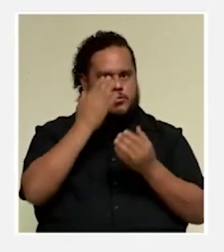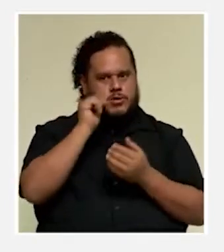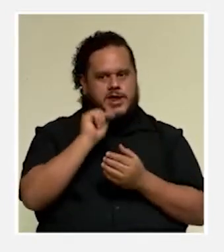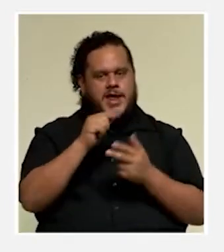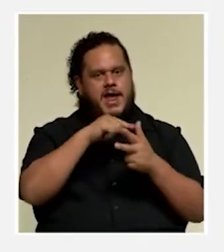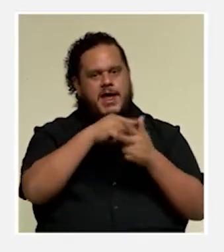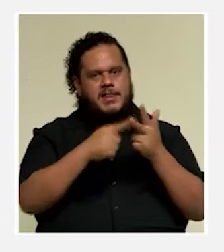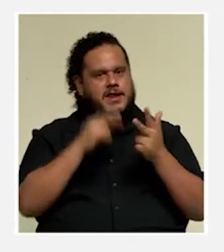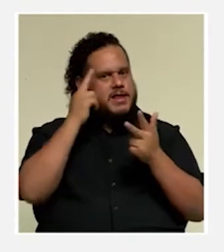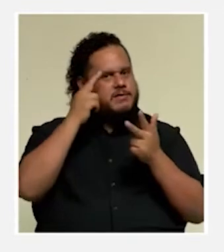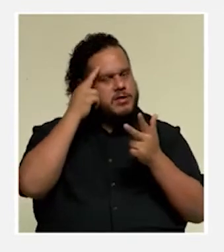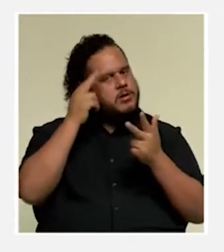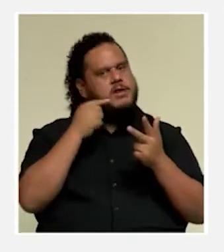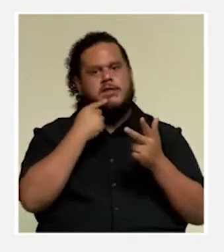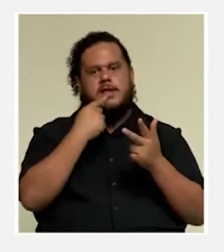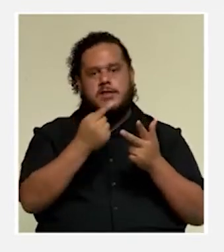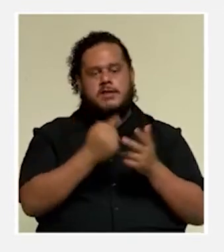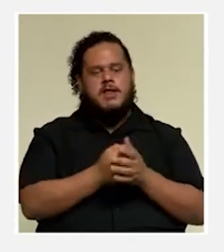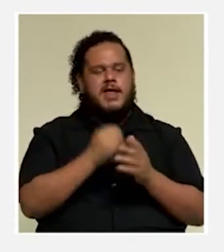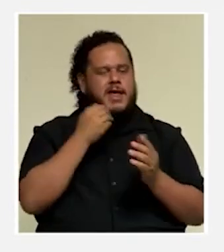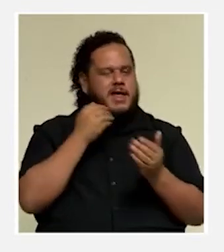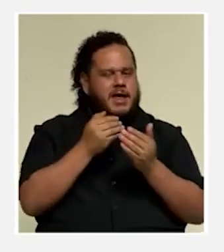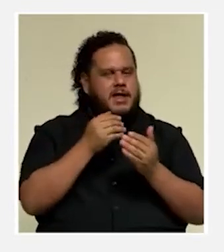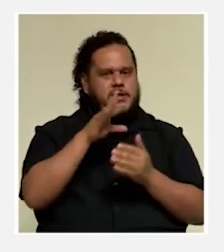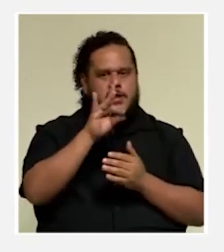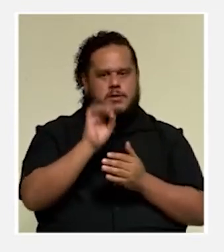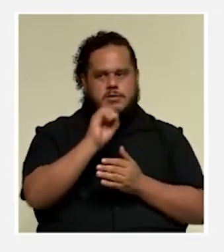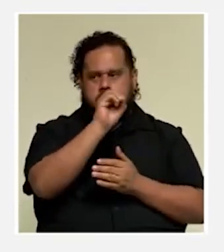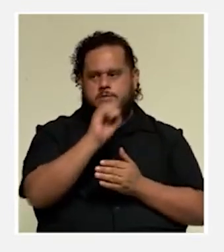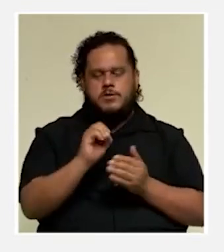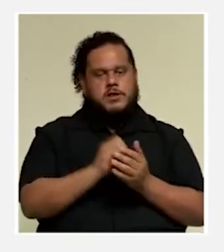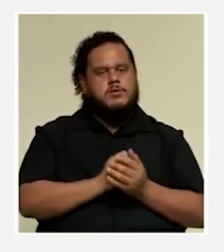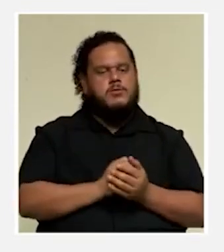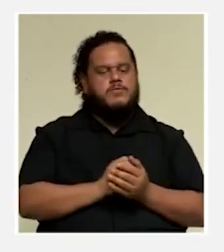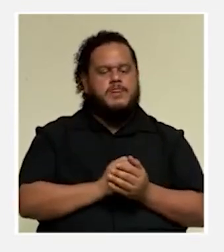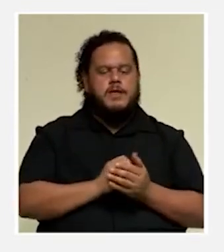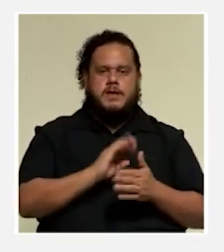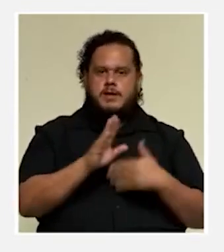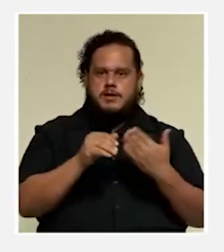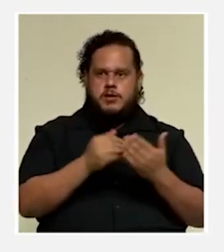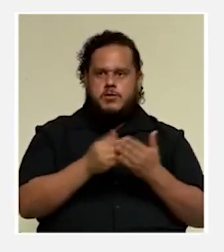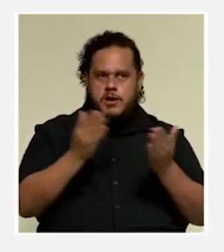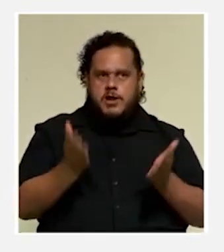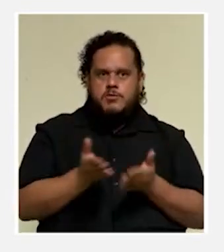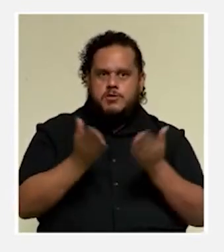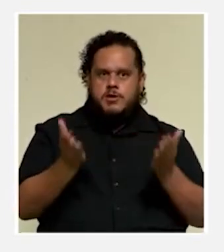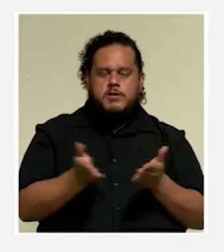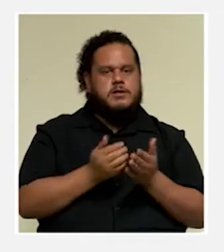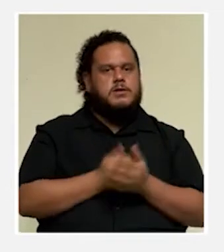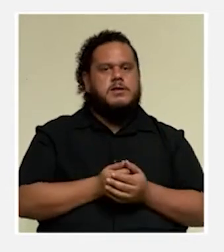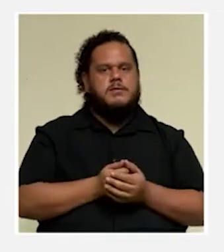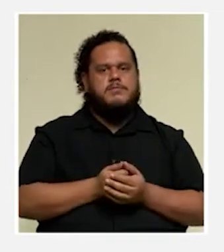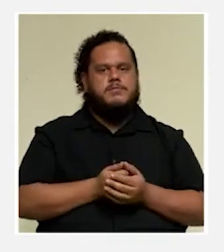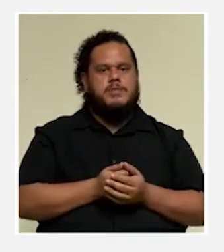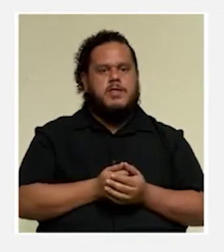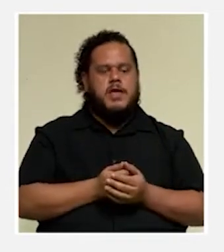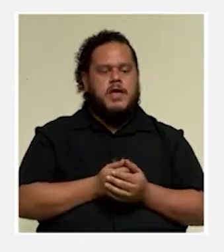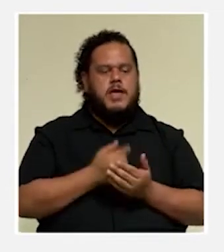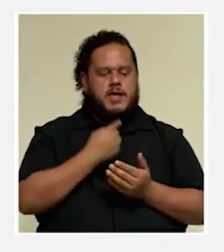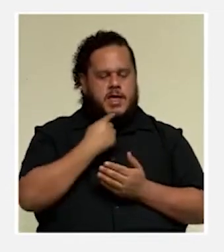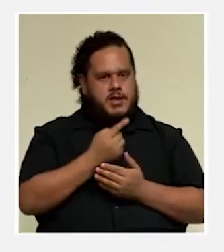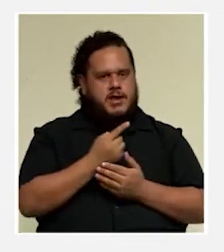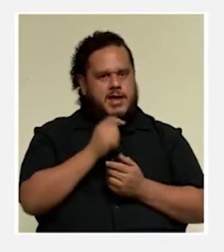razones fundamentales que señalan precisamente casi el 80% de las motivaciones que